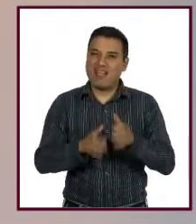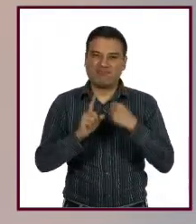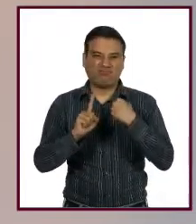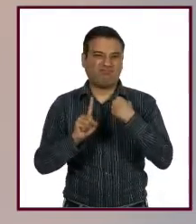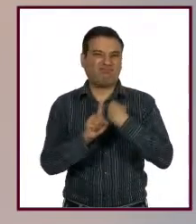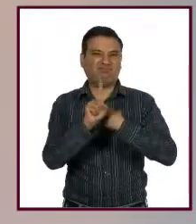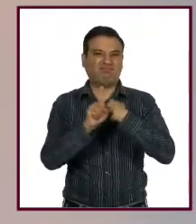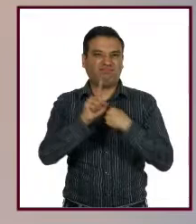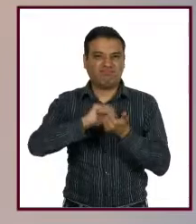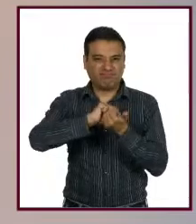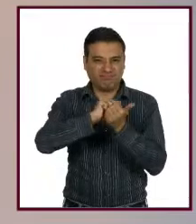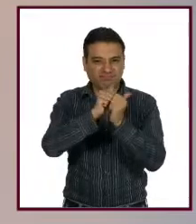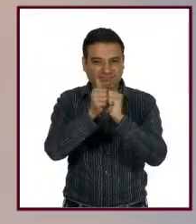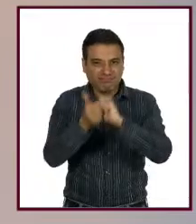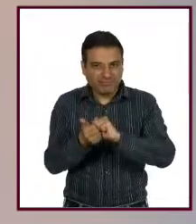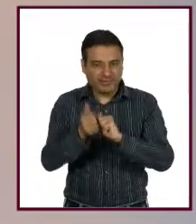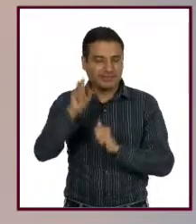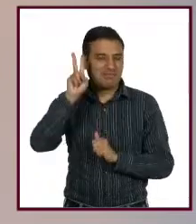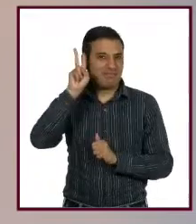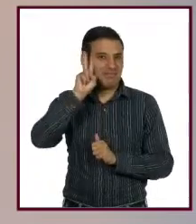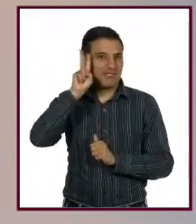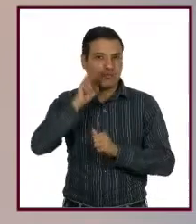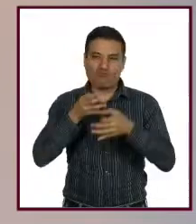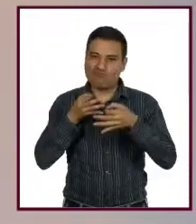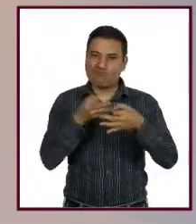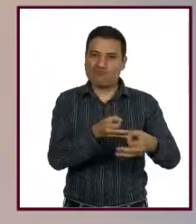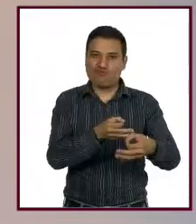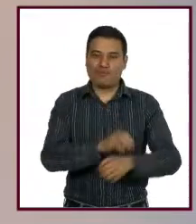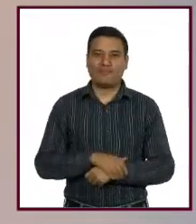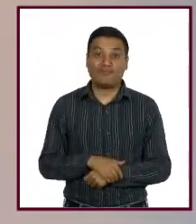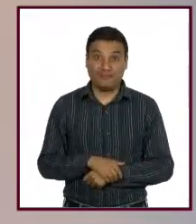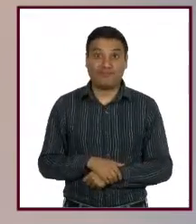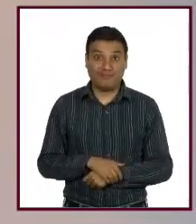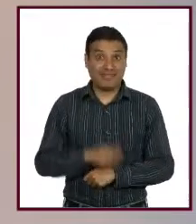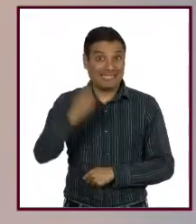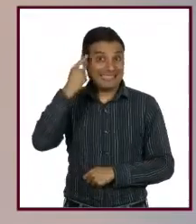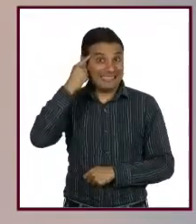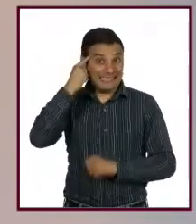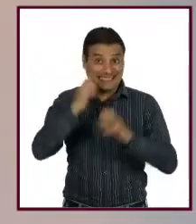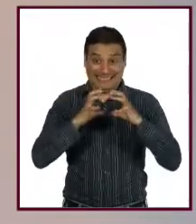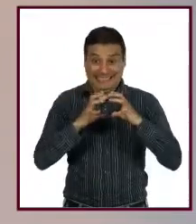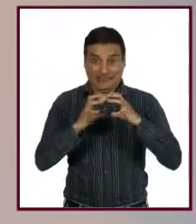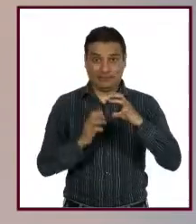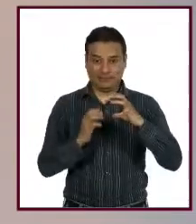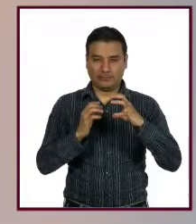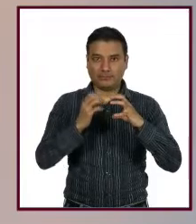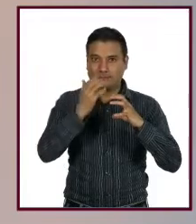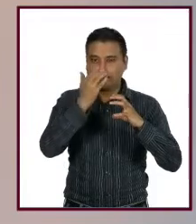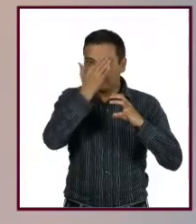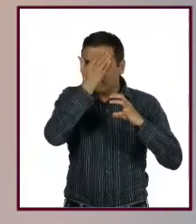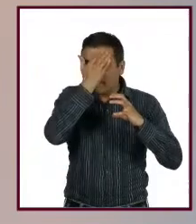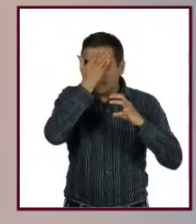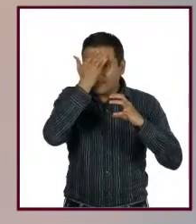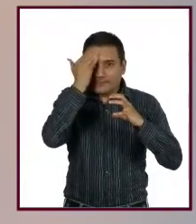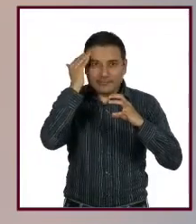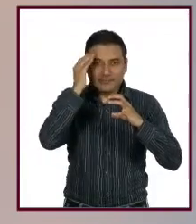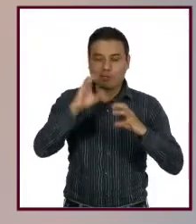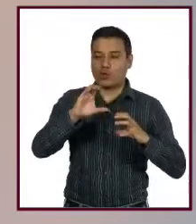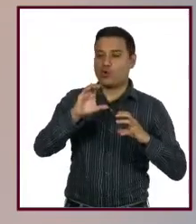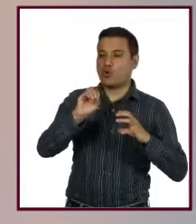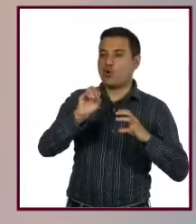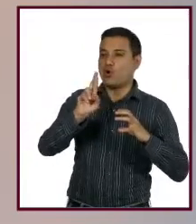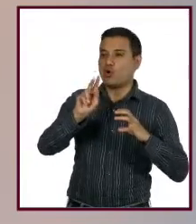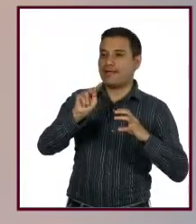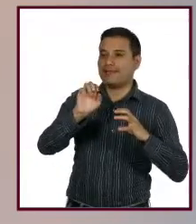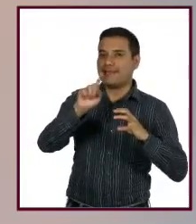llaman dependencia, donde ahora nuestra parte de nuestra corteza ya no va a estar en control de nuestras decisiones.